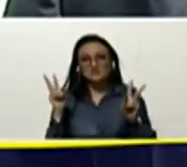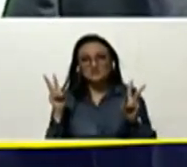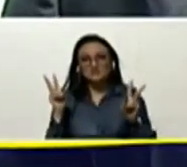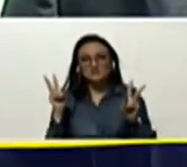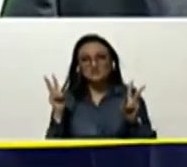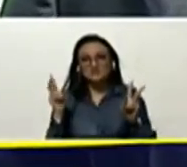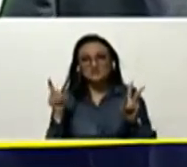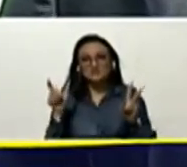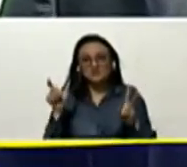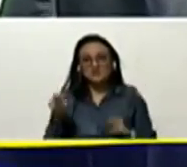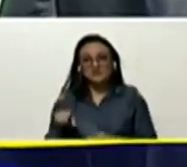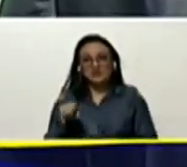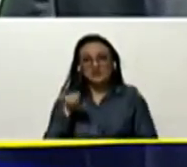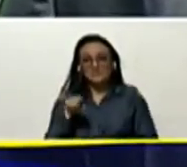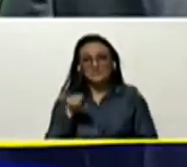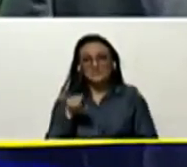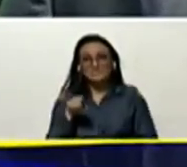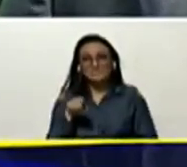José Vicente